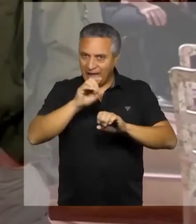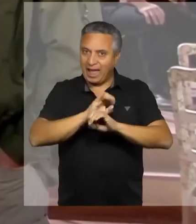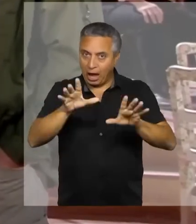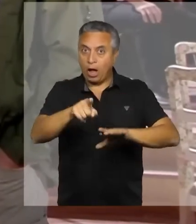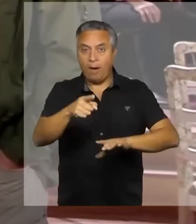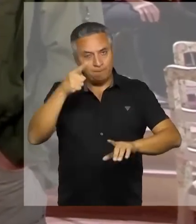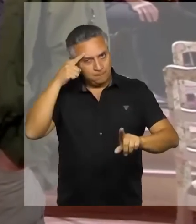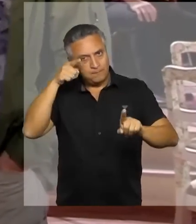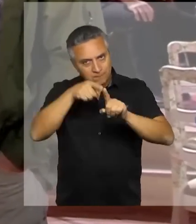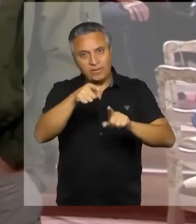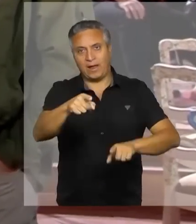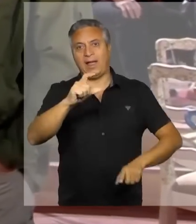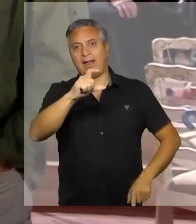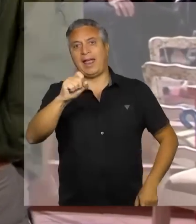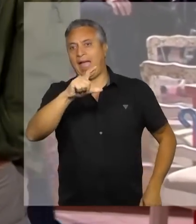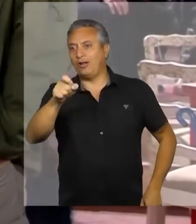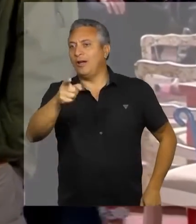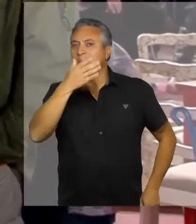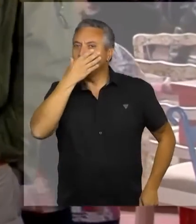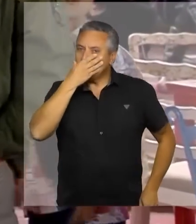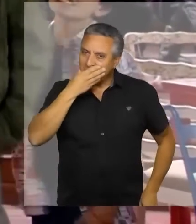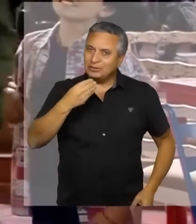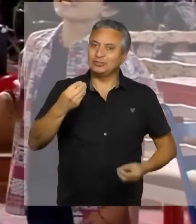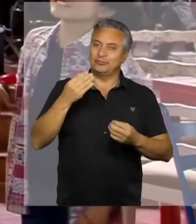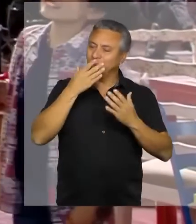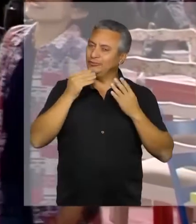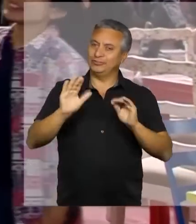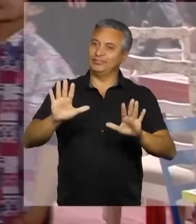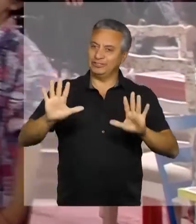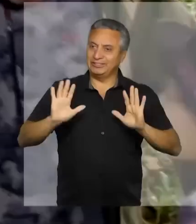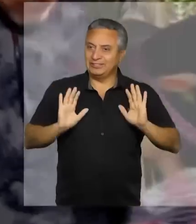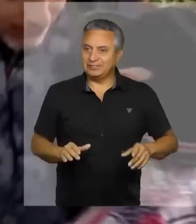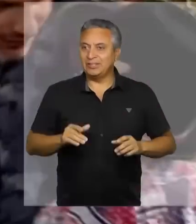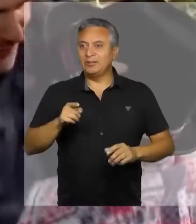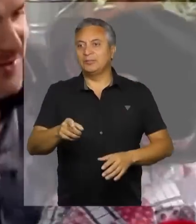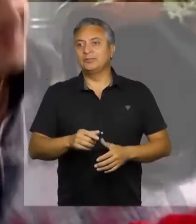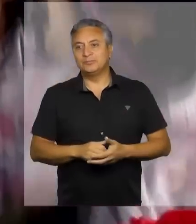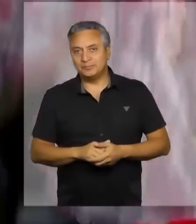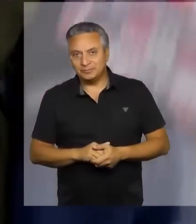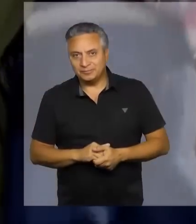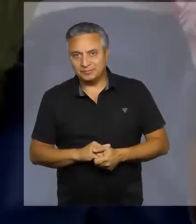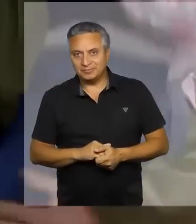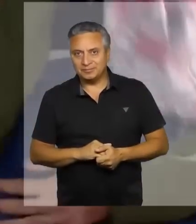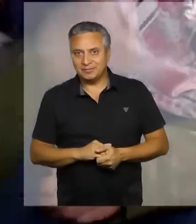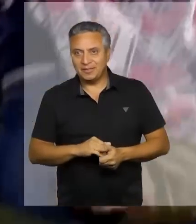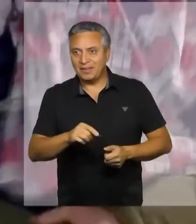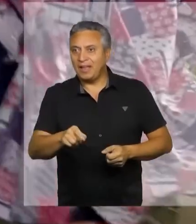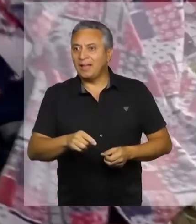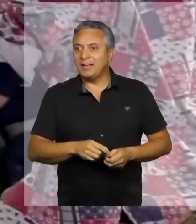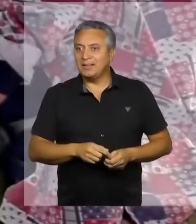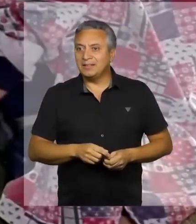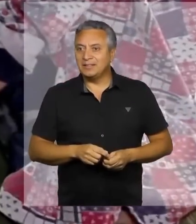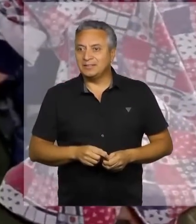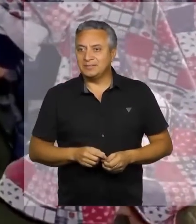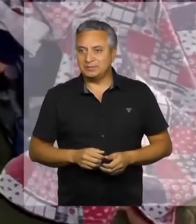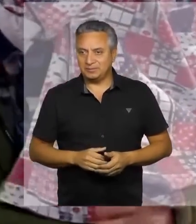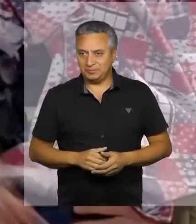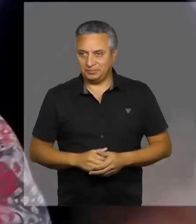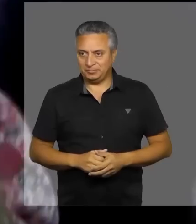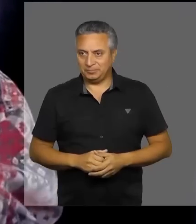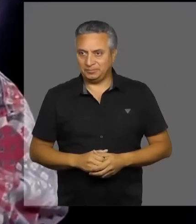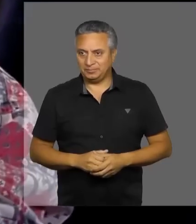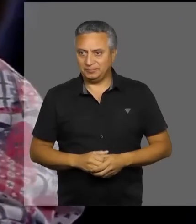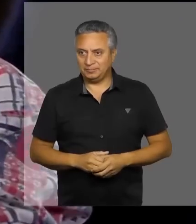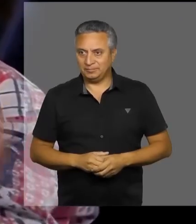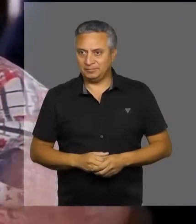Caco. Precioso. ¿Sí? Bonito, ¿papá? ¿No? ¡Uy, mi amor! Hola, ¡qué mi lindo! Amor. Estás oye, igual al abuelo. Oye,